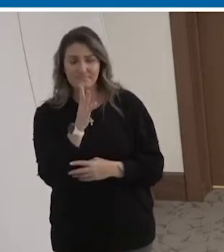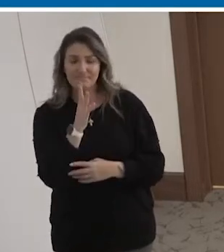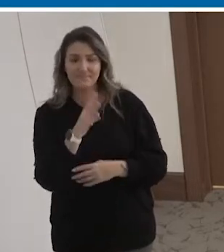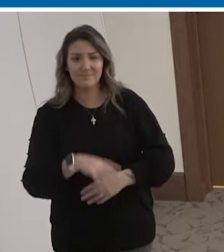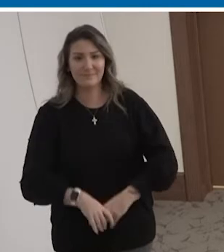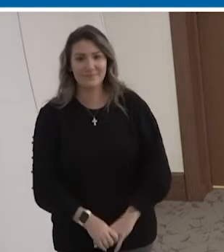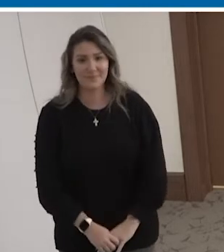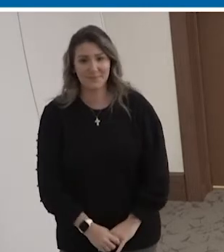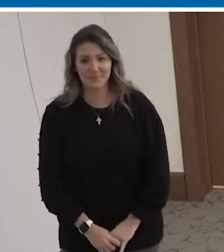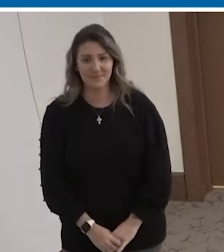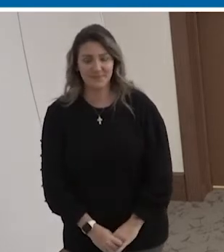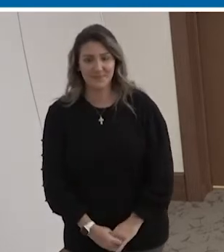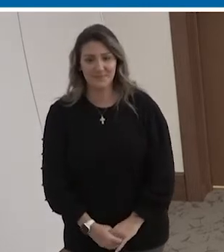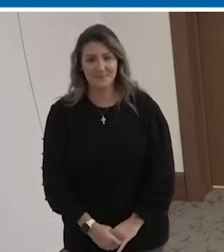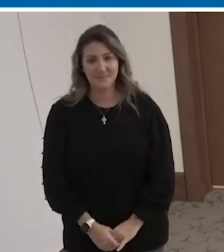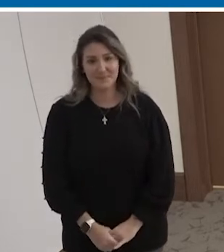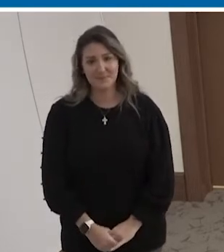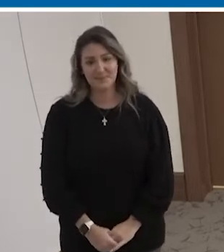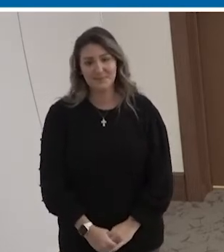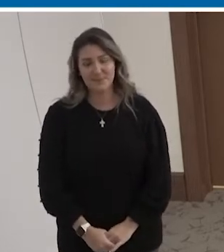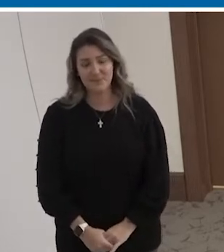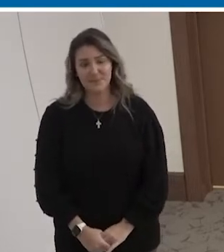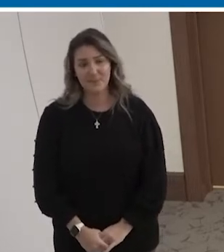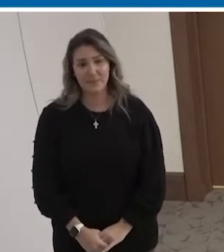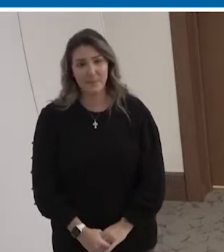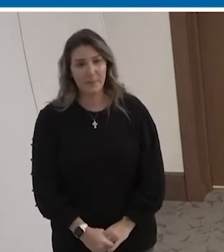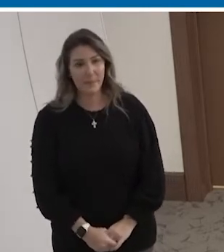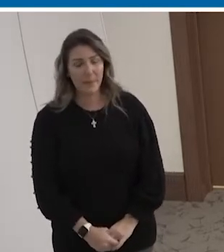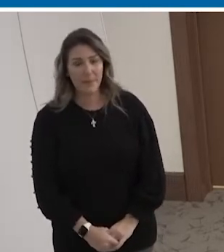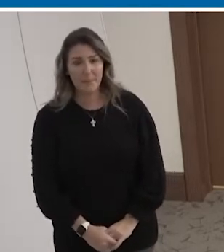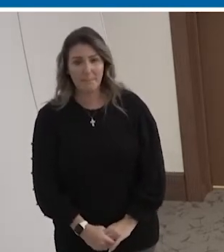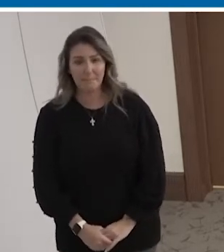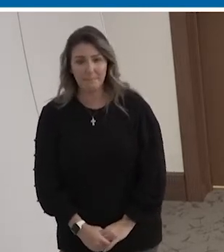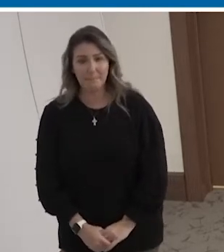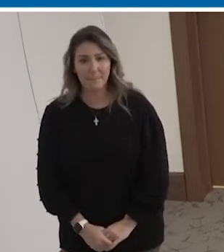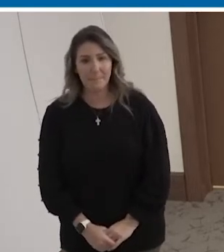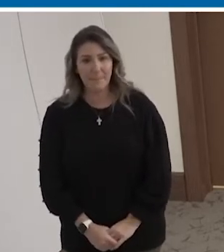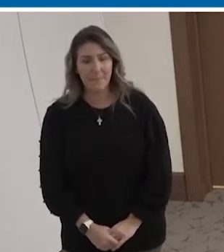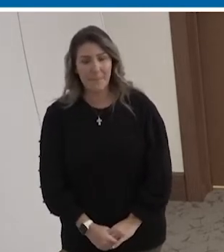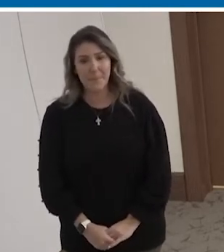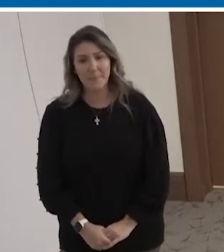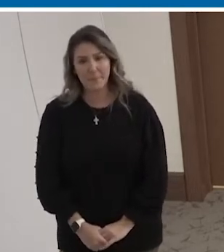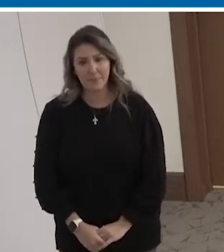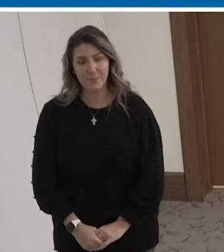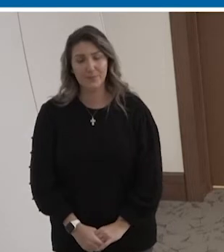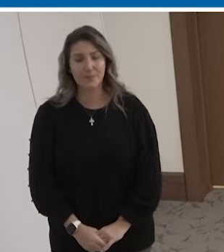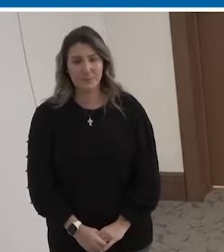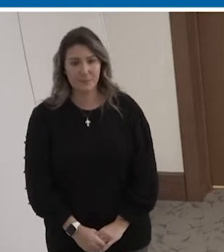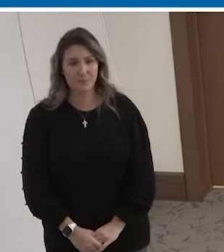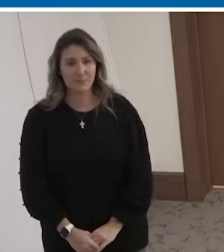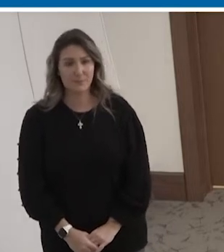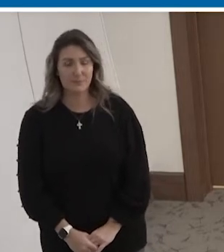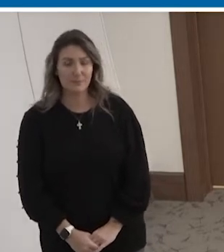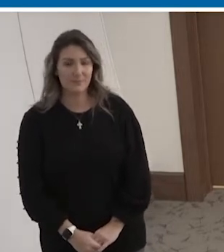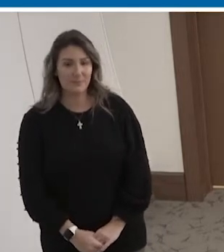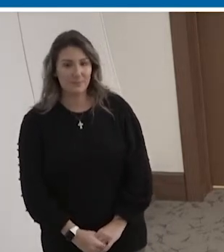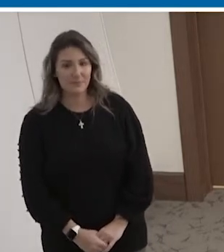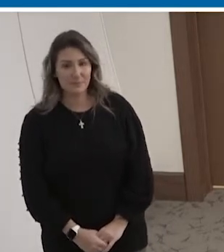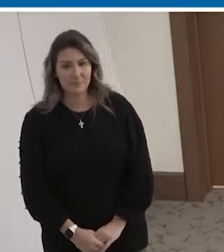Bueno, ¿por qué el COVID-19? Un ejemplo número uno de